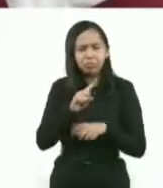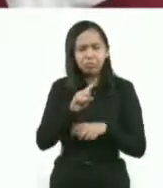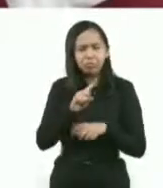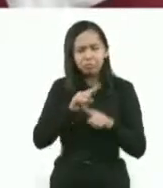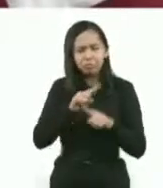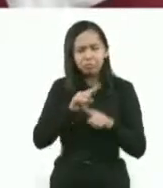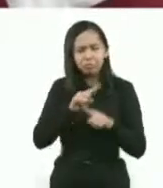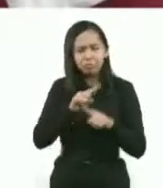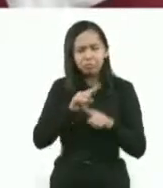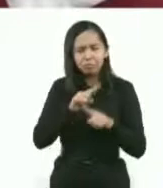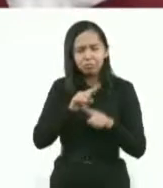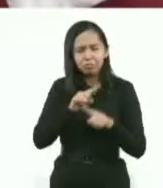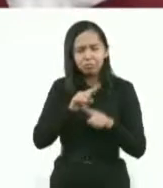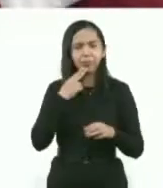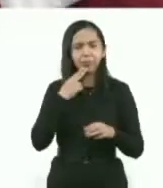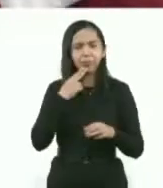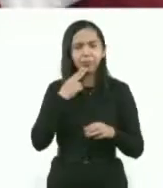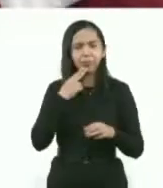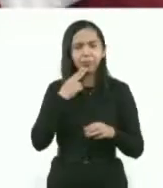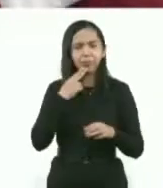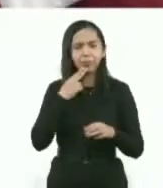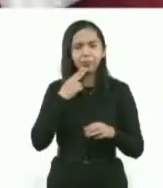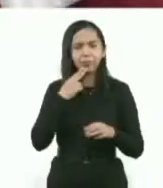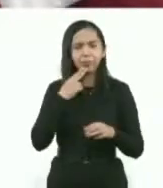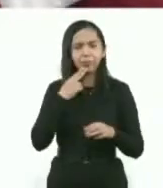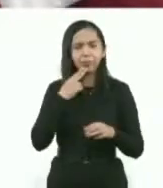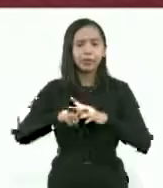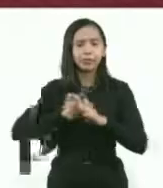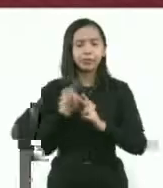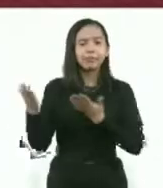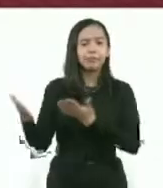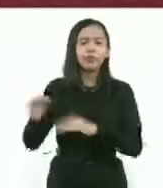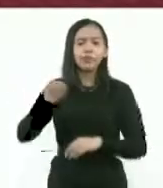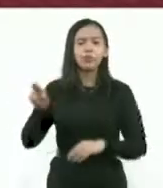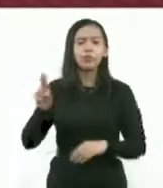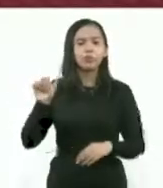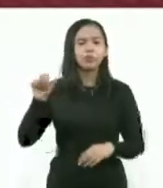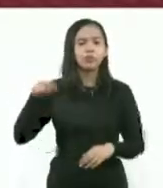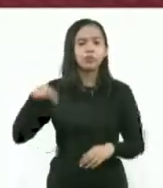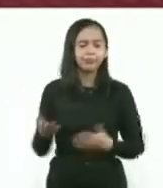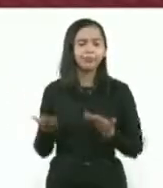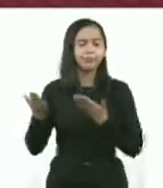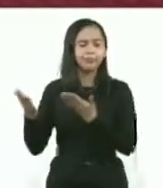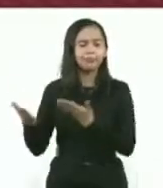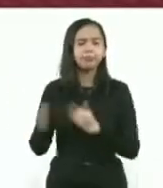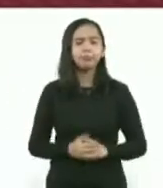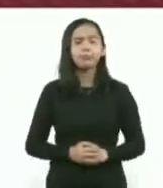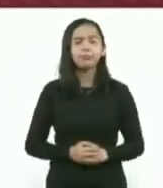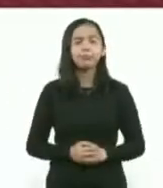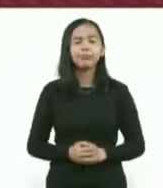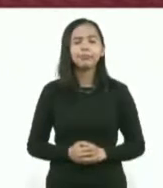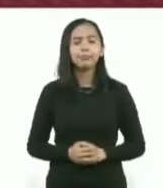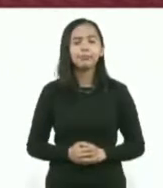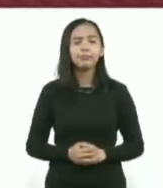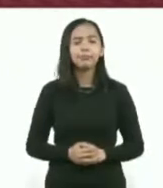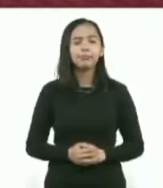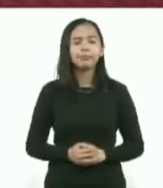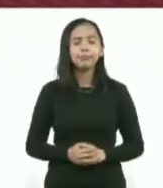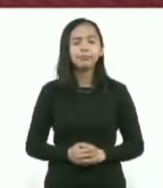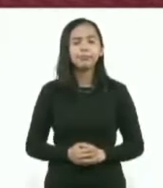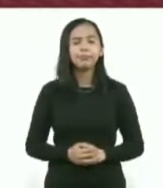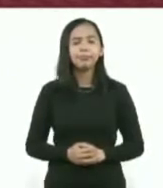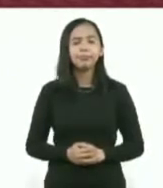utilice diésel o gasolina. Así que, pues muchas gracias. Don Juan Raimundo Hernández, del diario Basta.